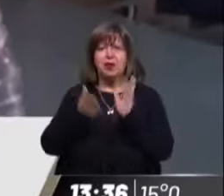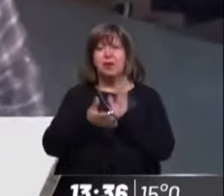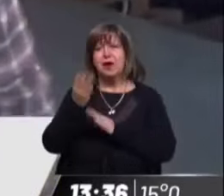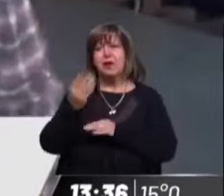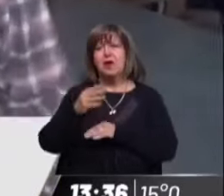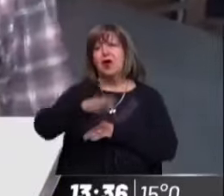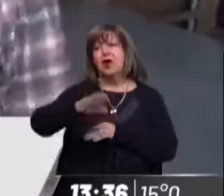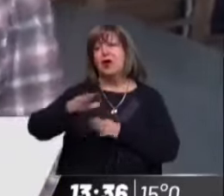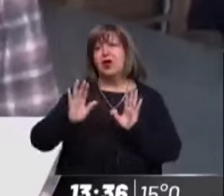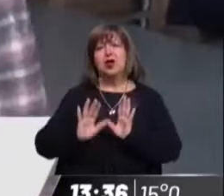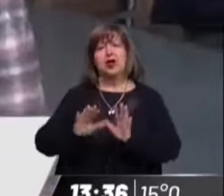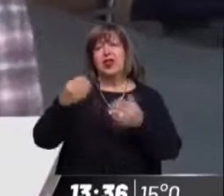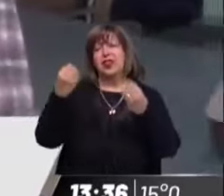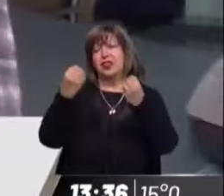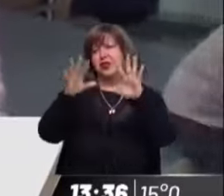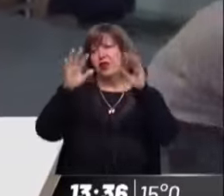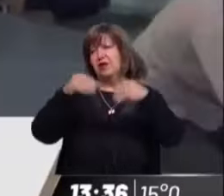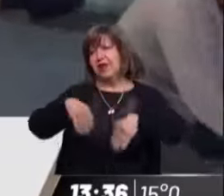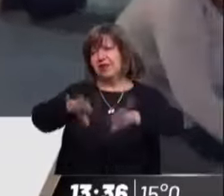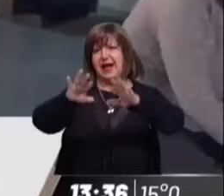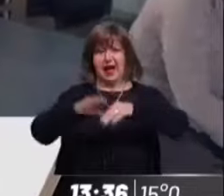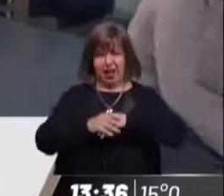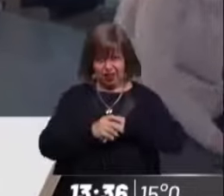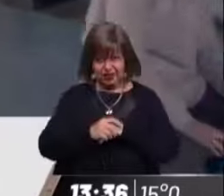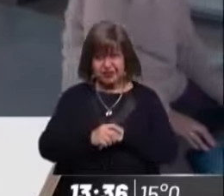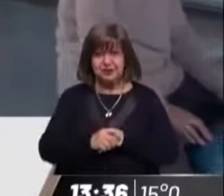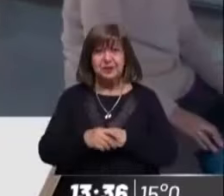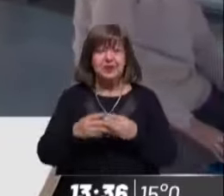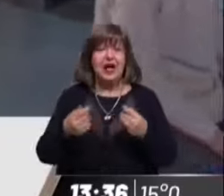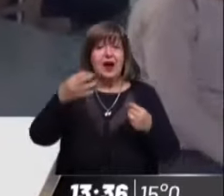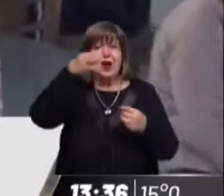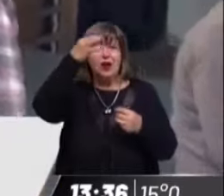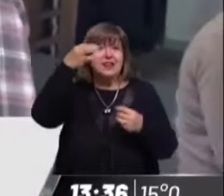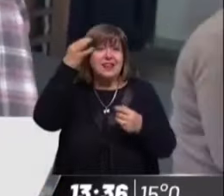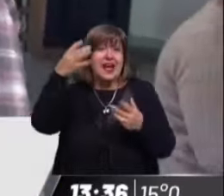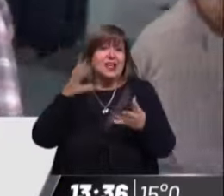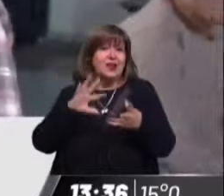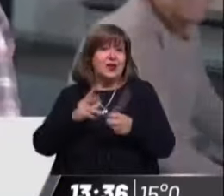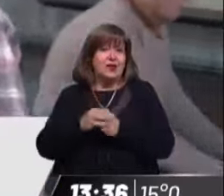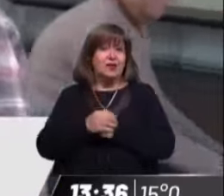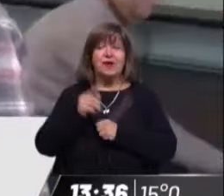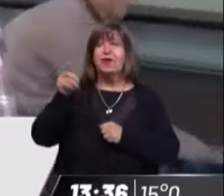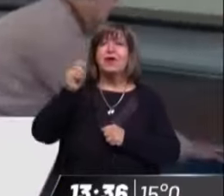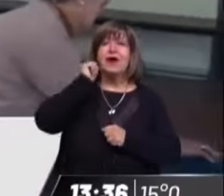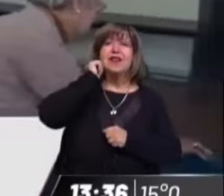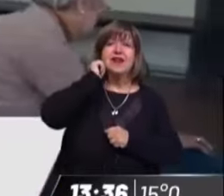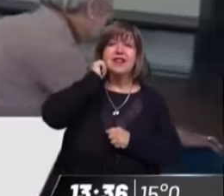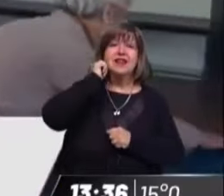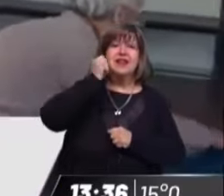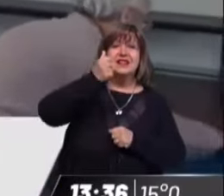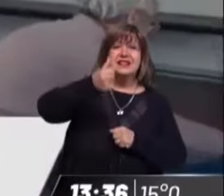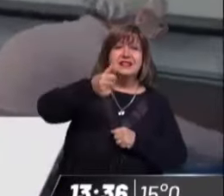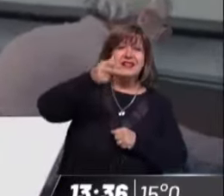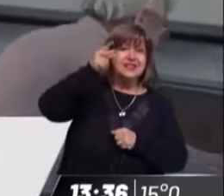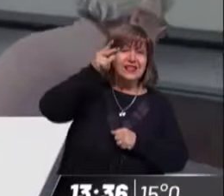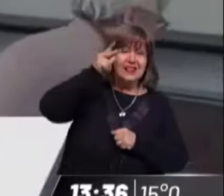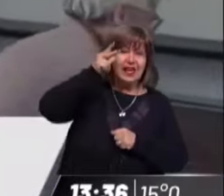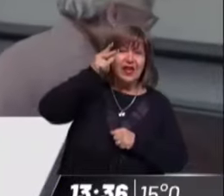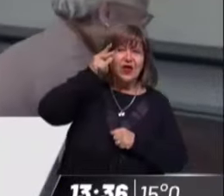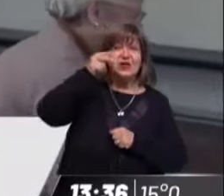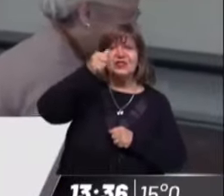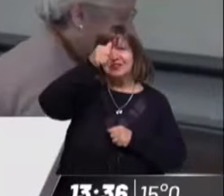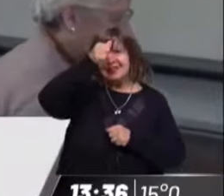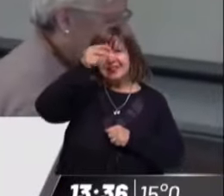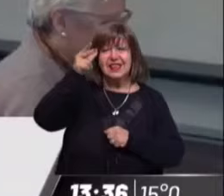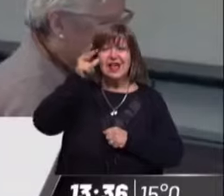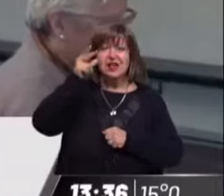Vamos. Daniel, te voy a robar un minuto. Sí. Los 80 años, vos, Daniel, ¿cuántos tenés? 68. Bueno, ¿y cómo surge todo esto? ¿Por